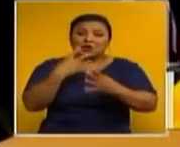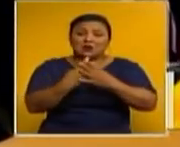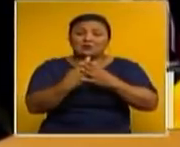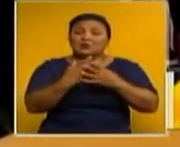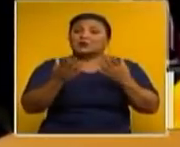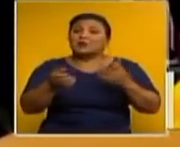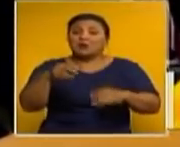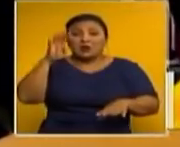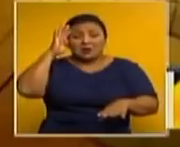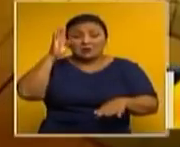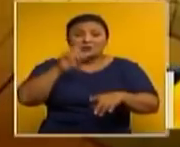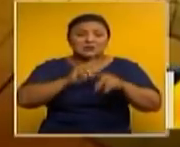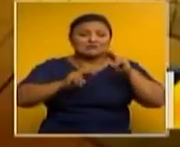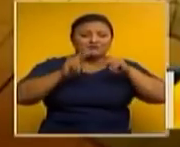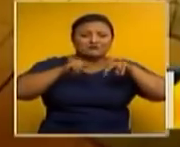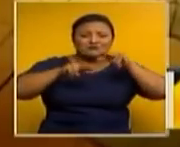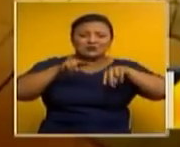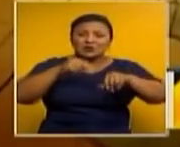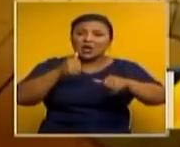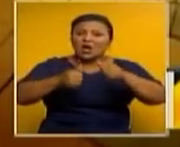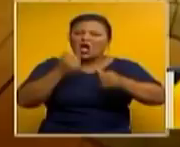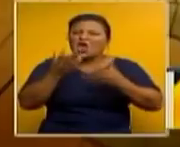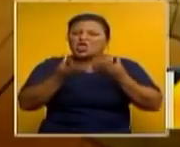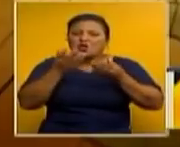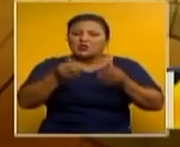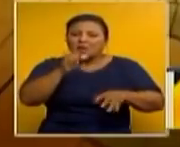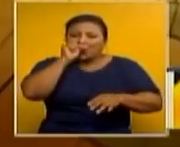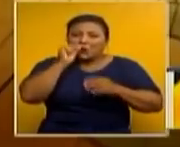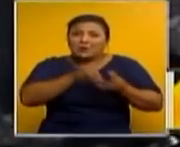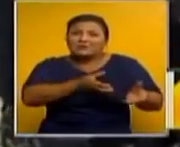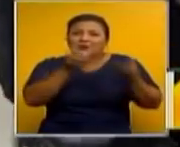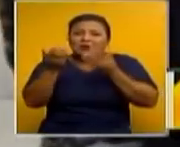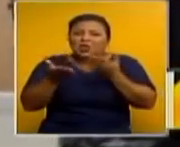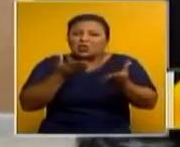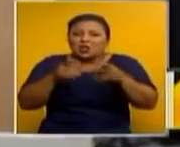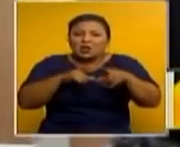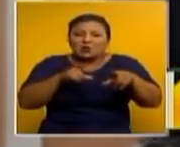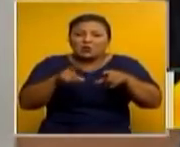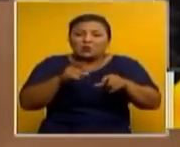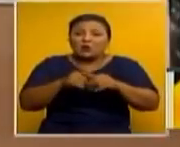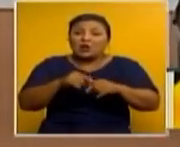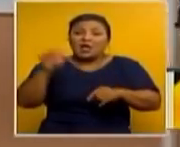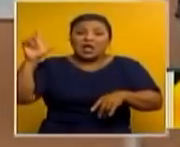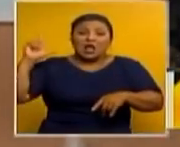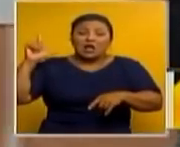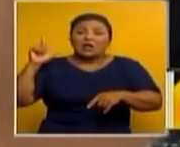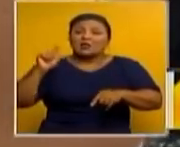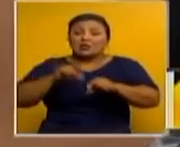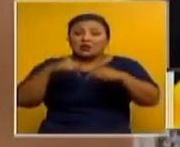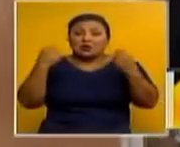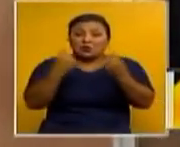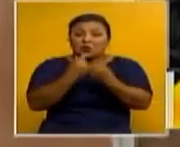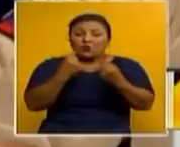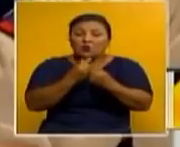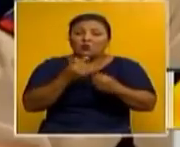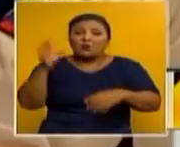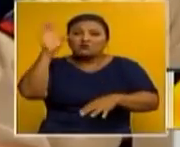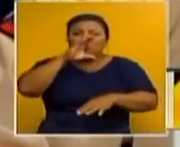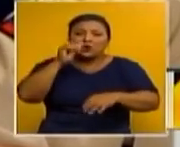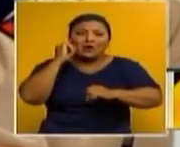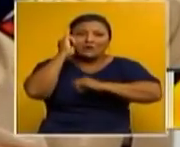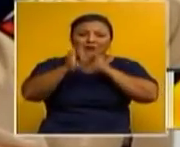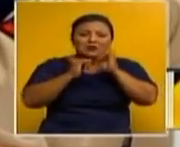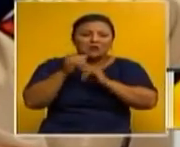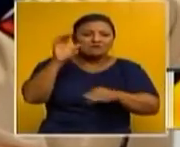antinarcóticos menciona que se investiga a qué cartel iba destinado el alcaloide. El líder de esta banda era buscado a nivel internacional. Por